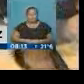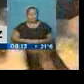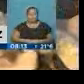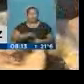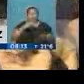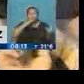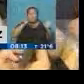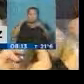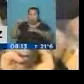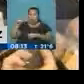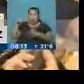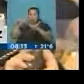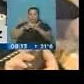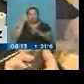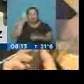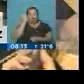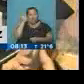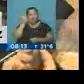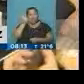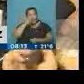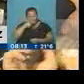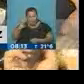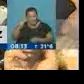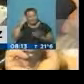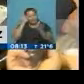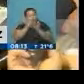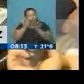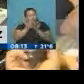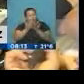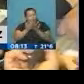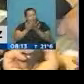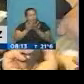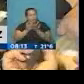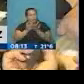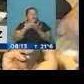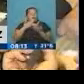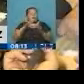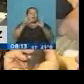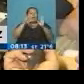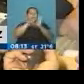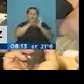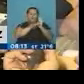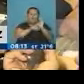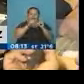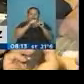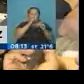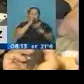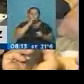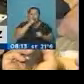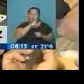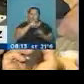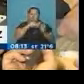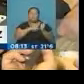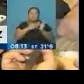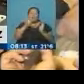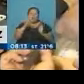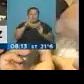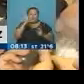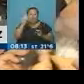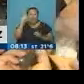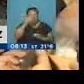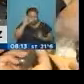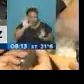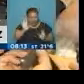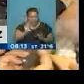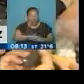según trascendido desde el equipo económico del PRO, estarían estudiando que a través de la Carta Orgánica, artículo 14 y artículo 3 del Banco Central,